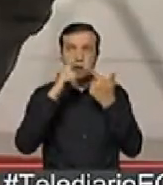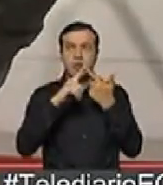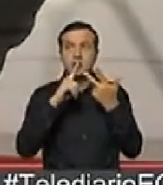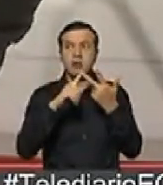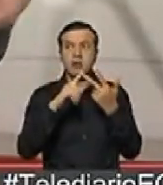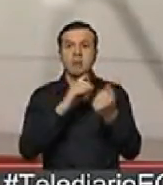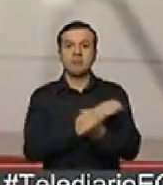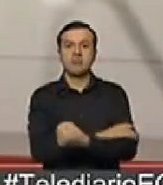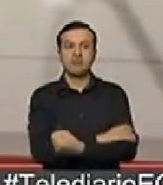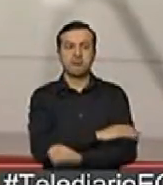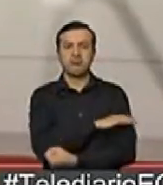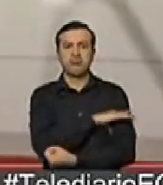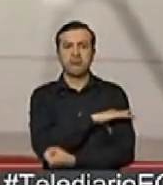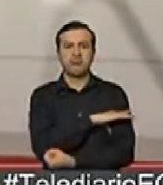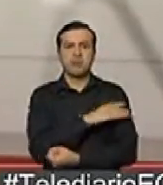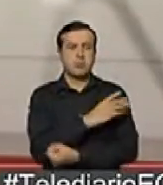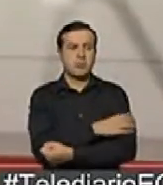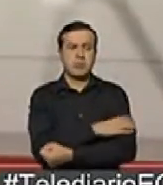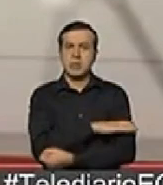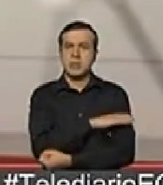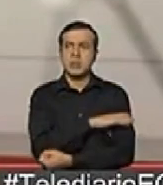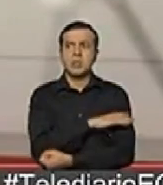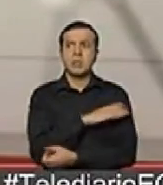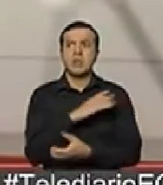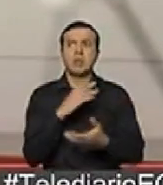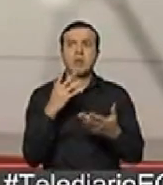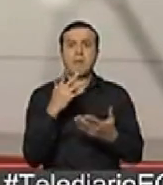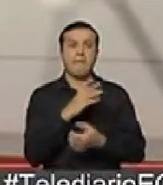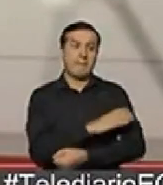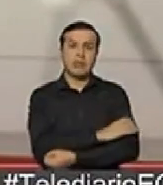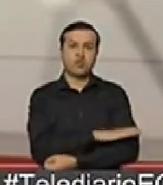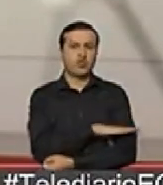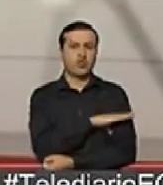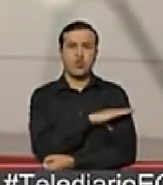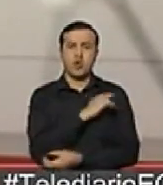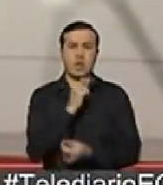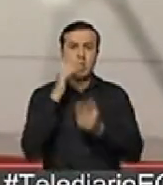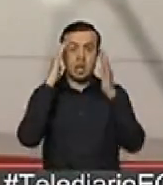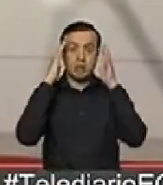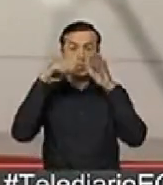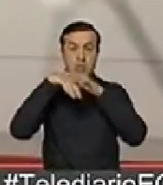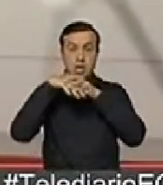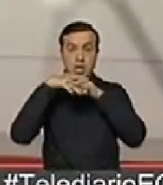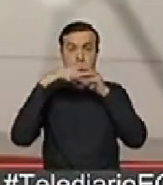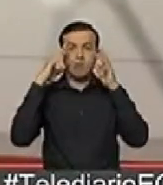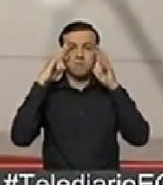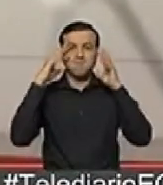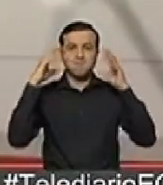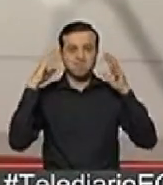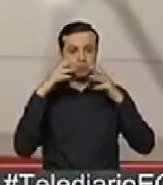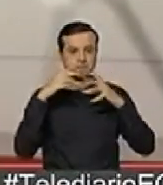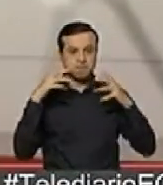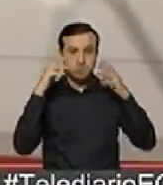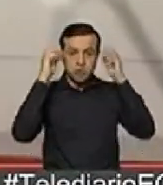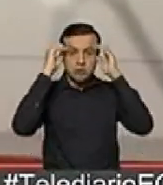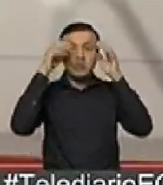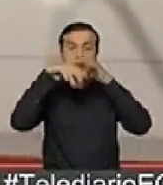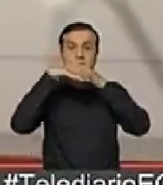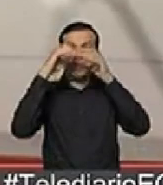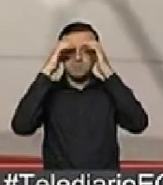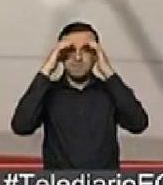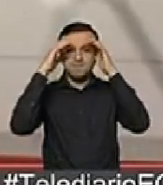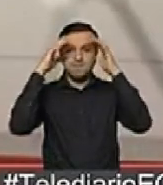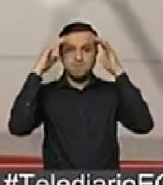hipertensión, por la subida de la presión intracraneana, porque se hincha el cerebro. Otra cosa que es